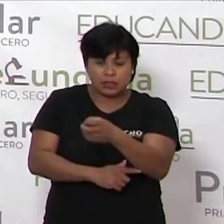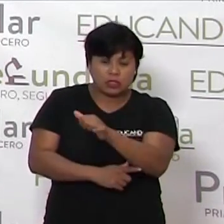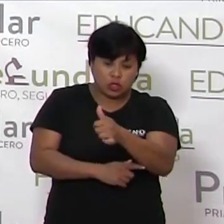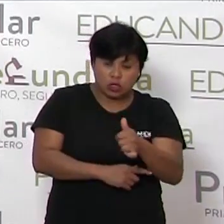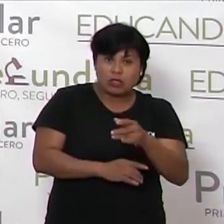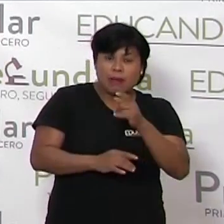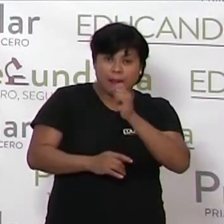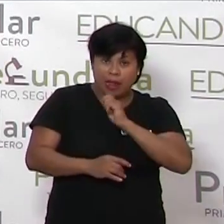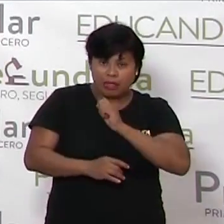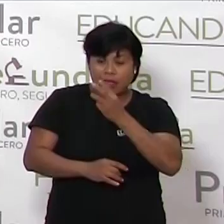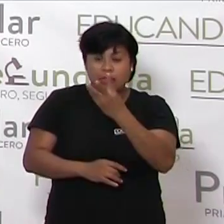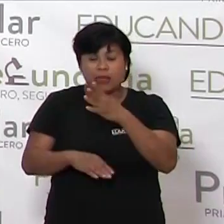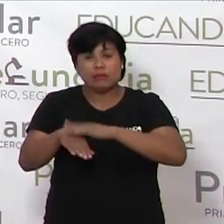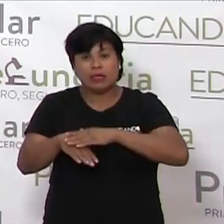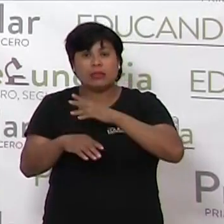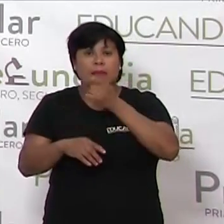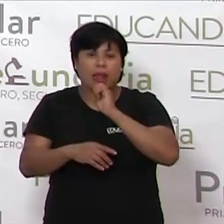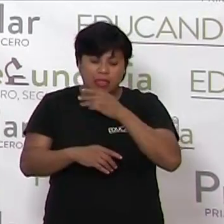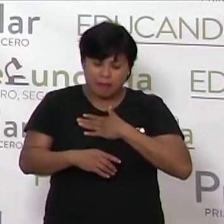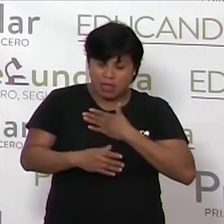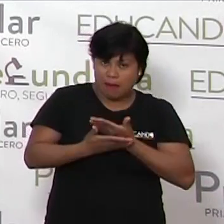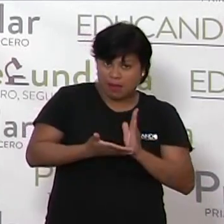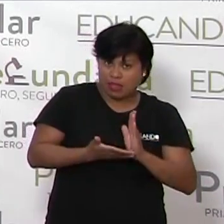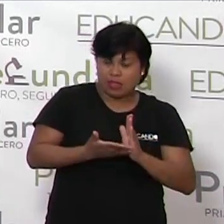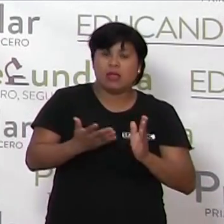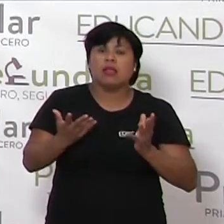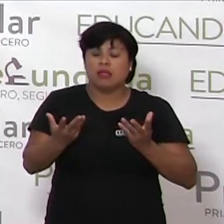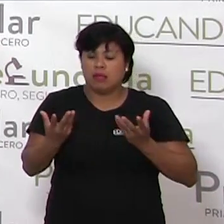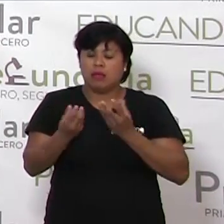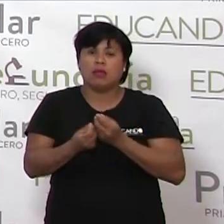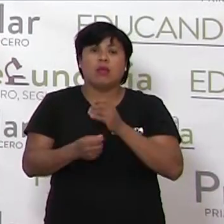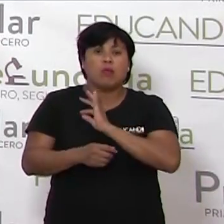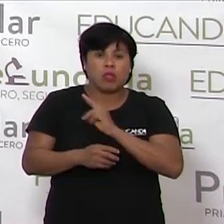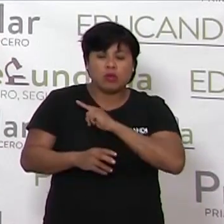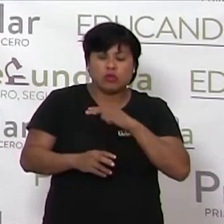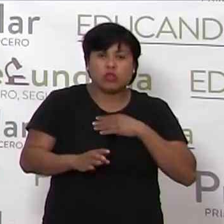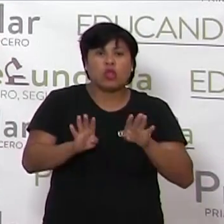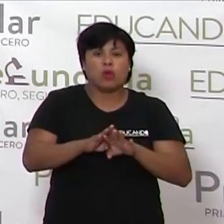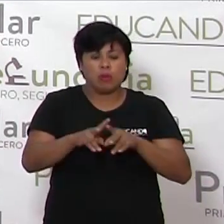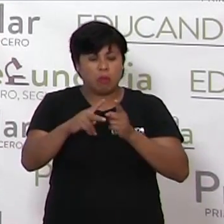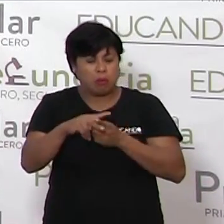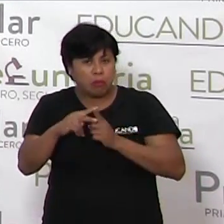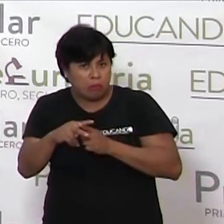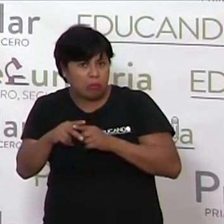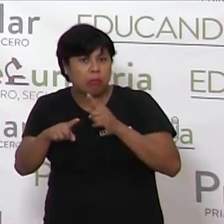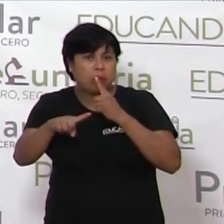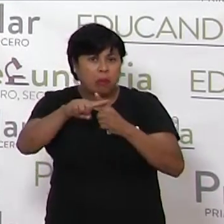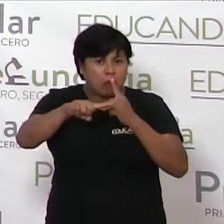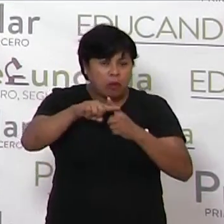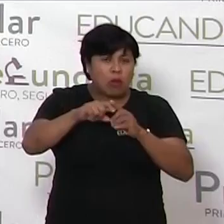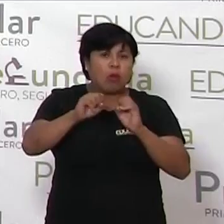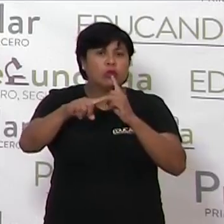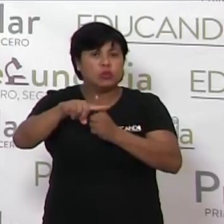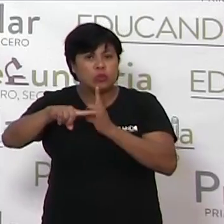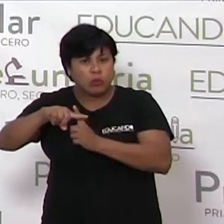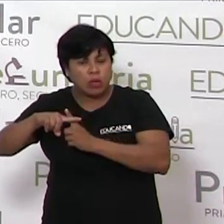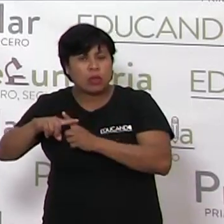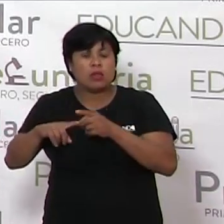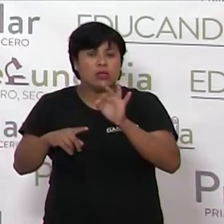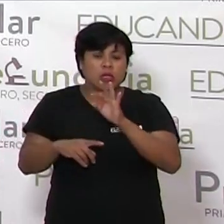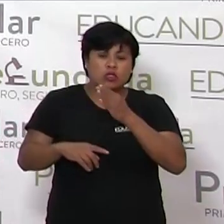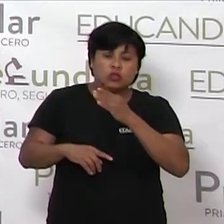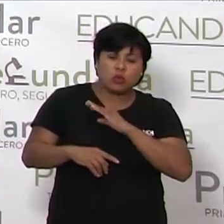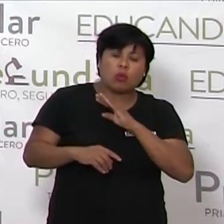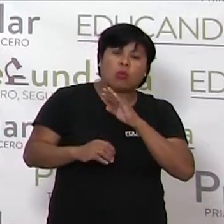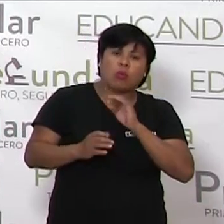otras paletas, que serían 3 más aparte de la mía. Entonces podemos desarrollar un algoritmo, una multiplicación, seguramente, una suma. Si